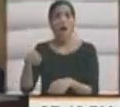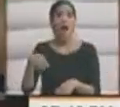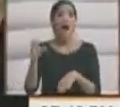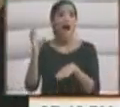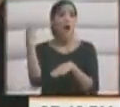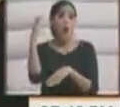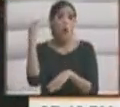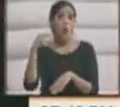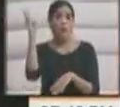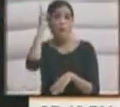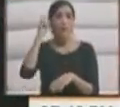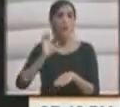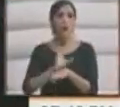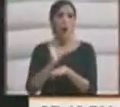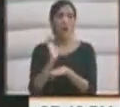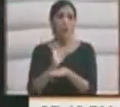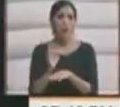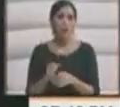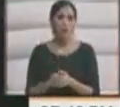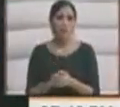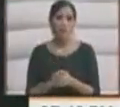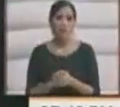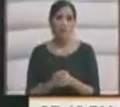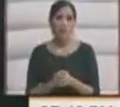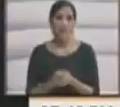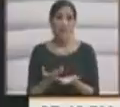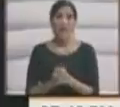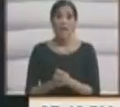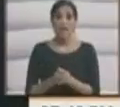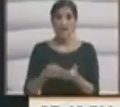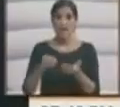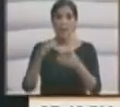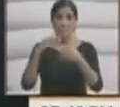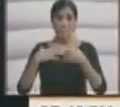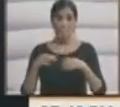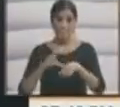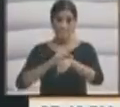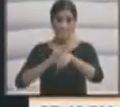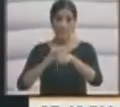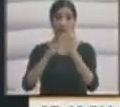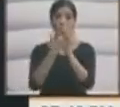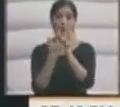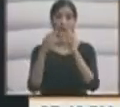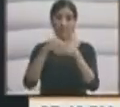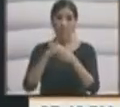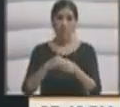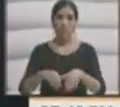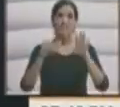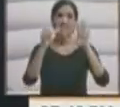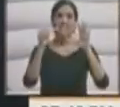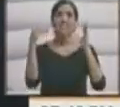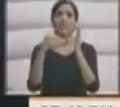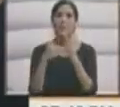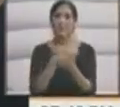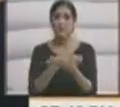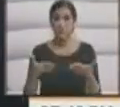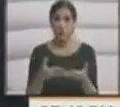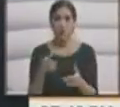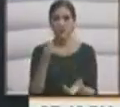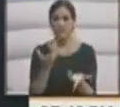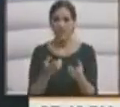Adentro realiza cada año 66 millones de consultas, todos los años.